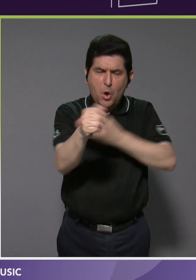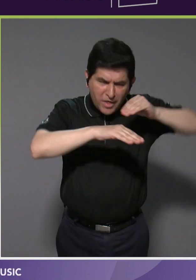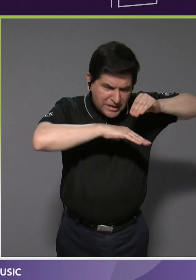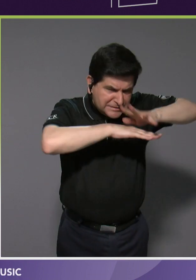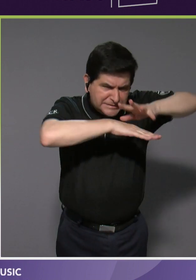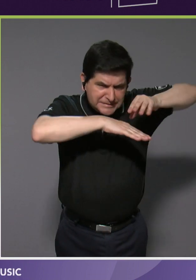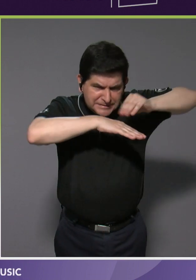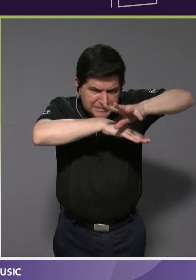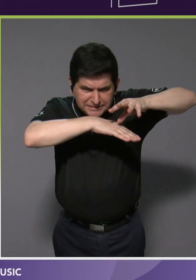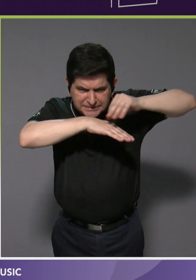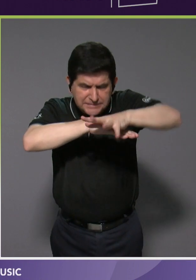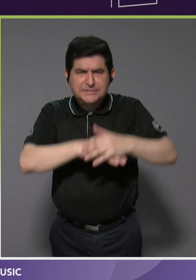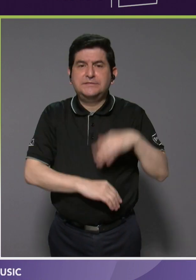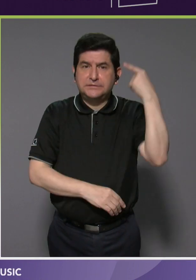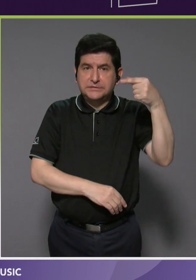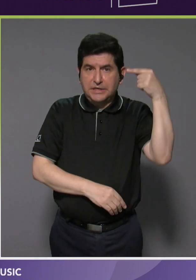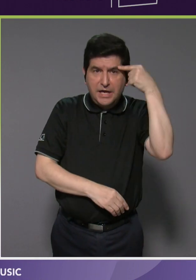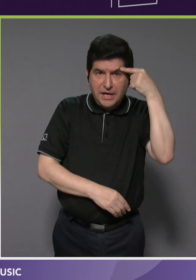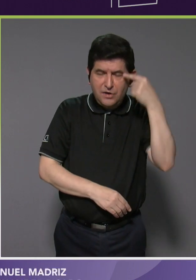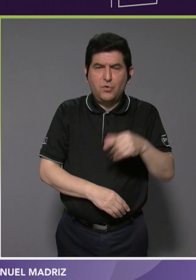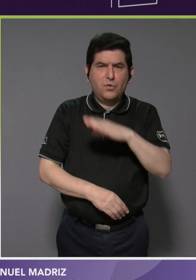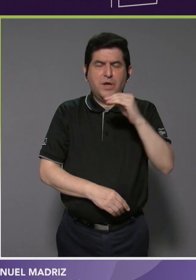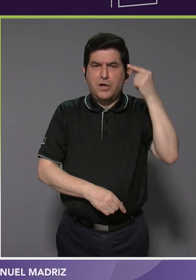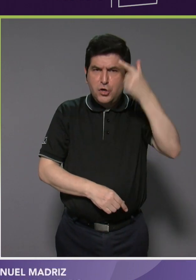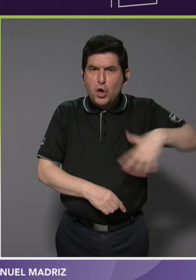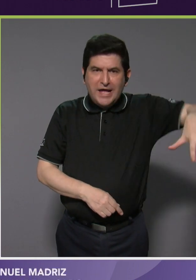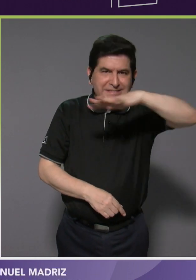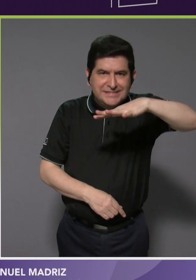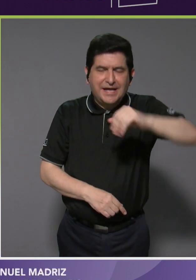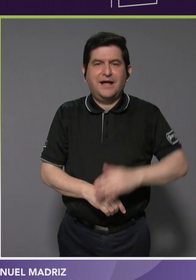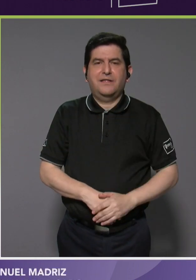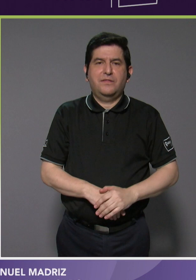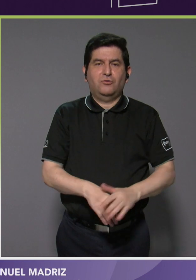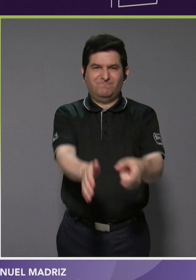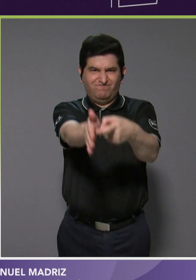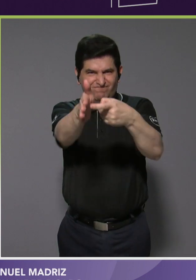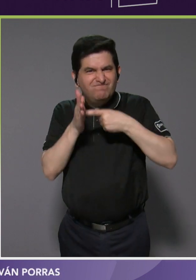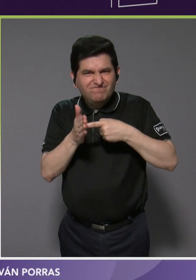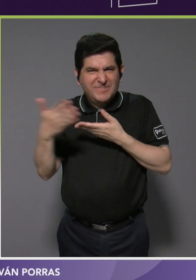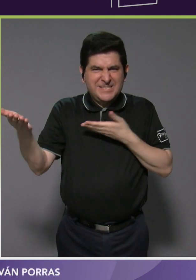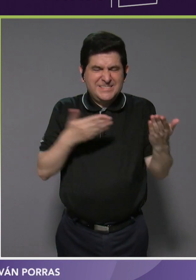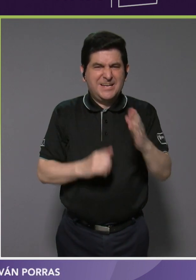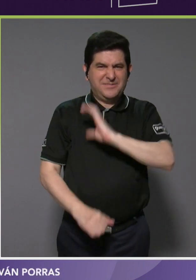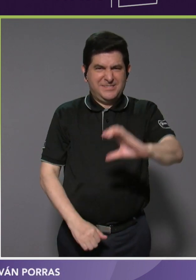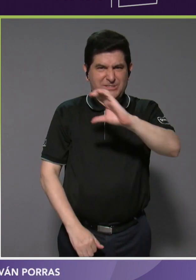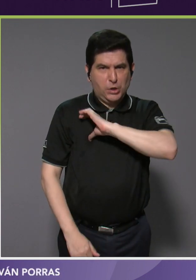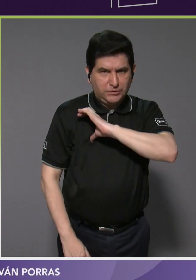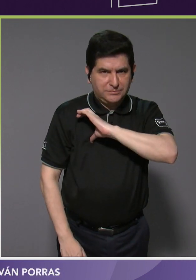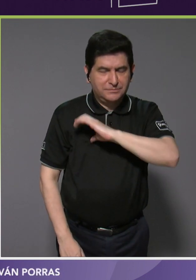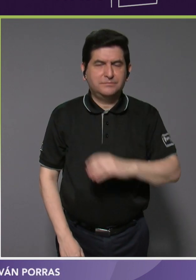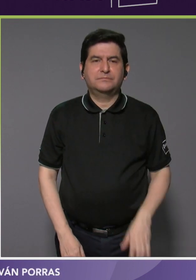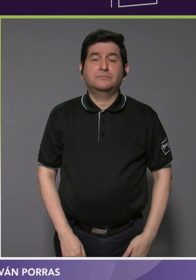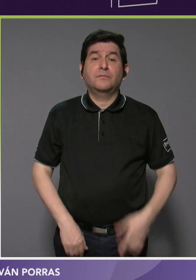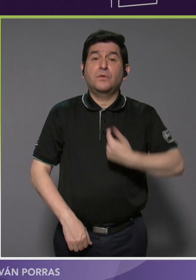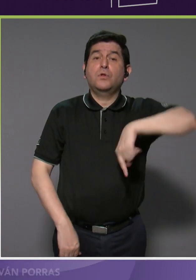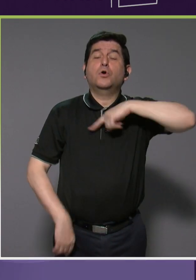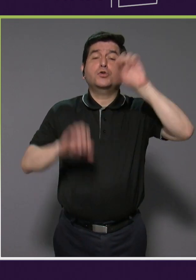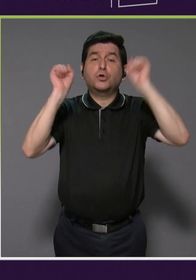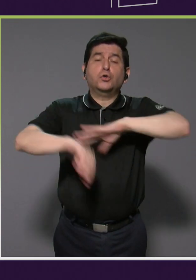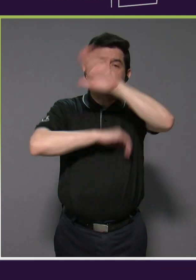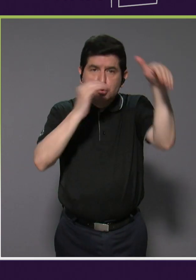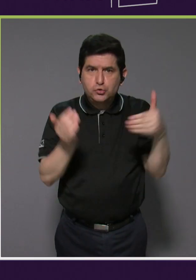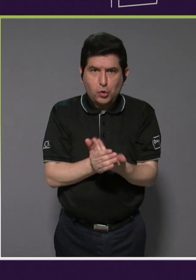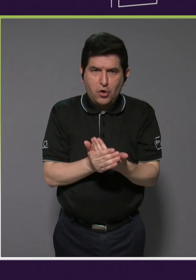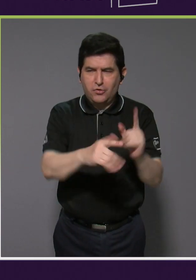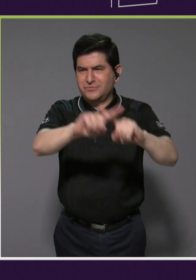incidir en el gobierno, en el Estado, y de poder exigir servicios de calidad. Podemos todos,